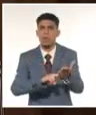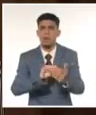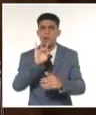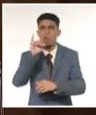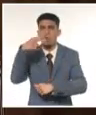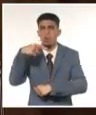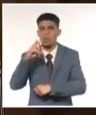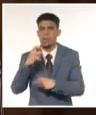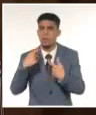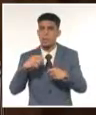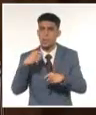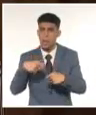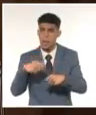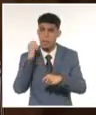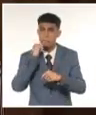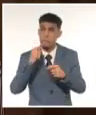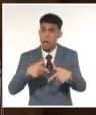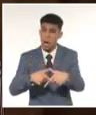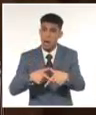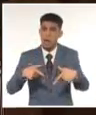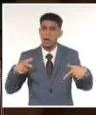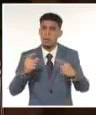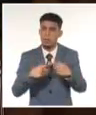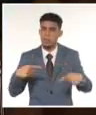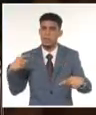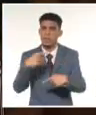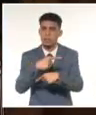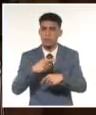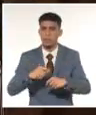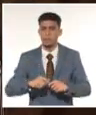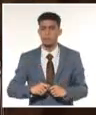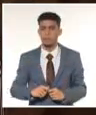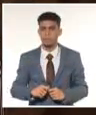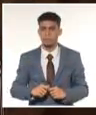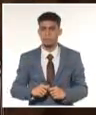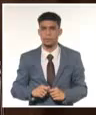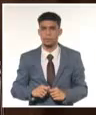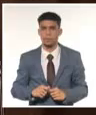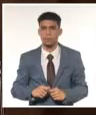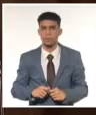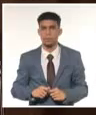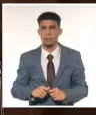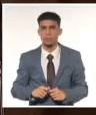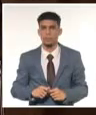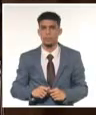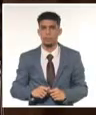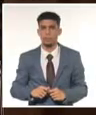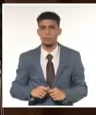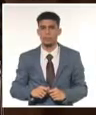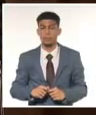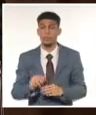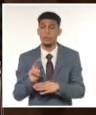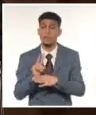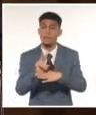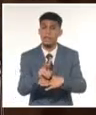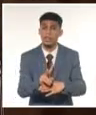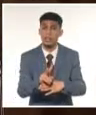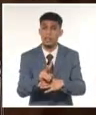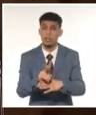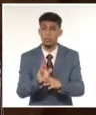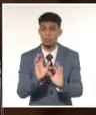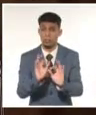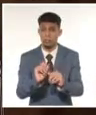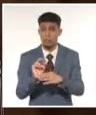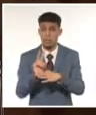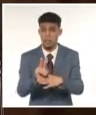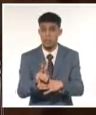cantidad, pero sobre todo en cantidad de la militancia que arriba a nuestras filas del partido. Las visitas realizadas por el partido a los